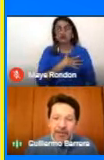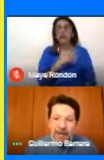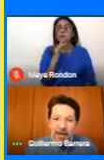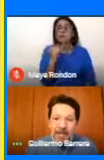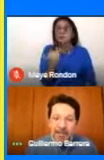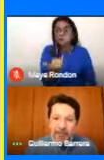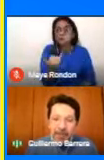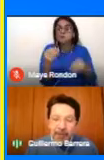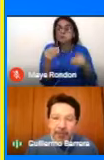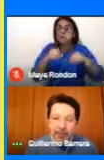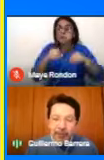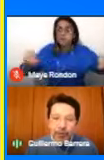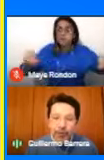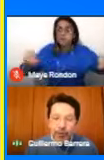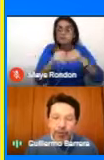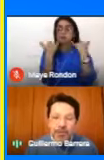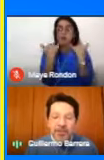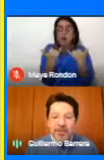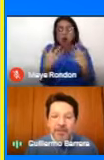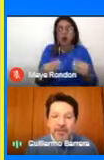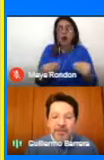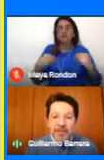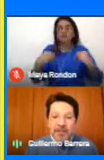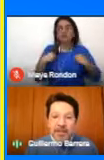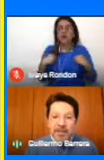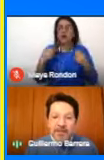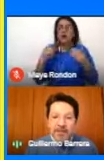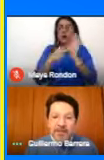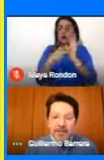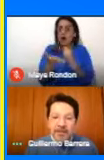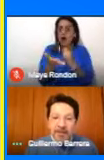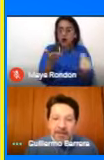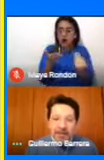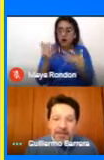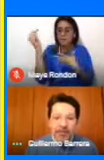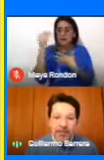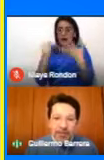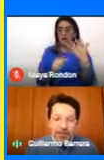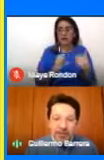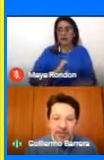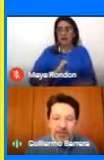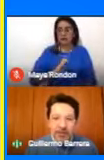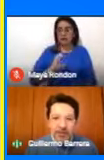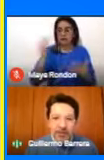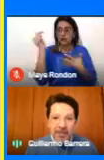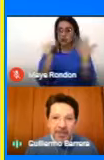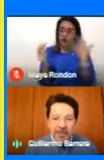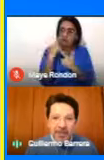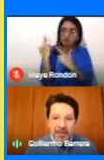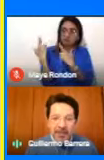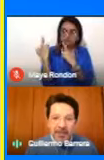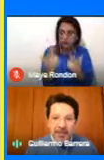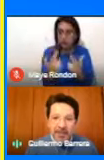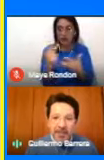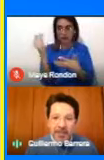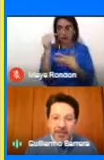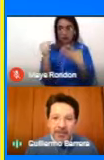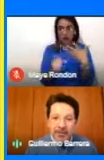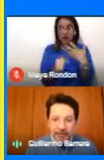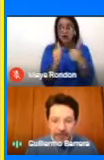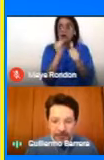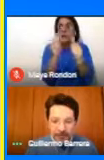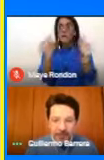territorio aceptando sus condiciones particulares, reconociendo las particularidades de cada quien